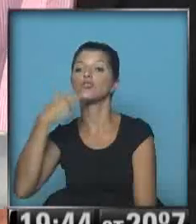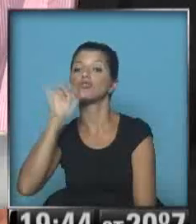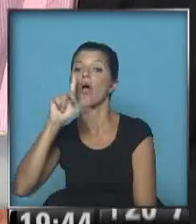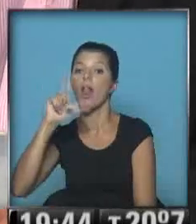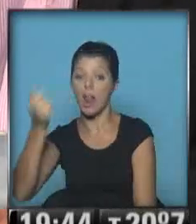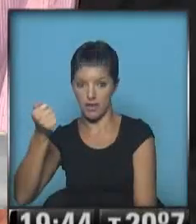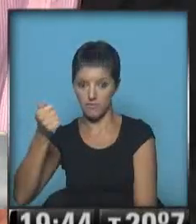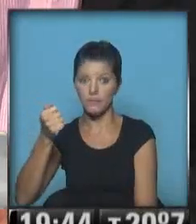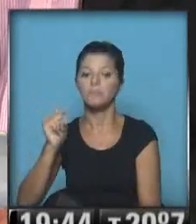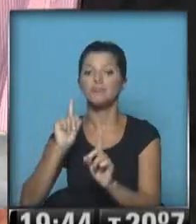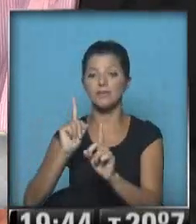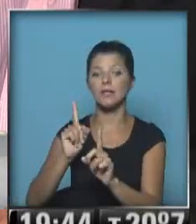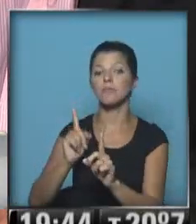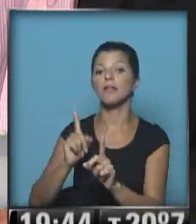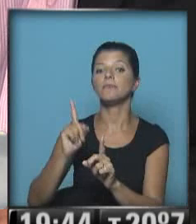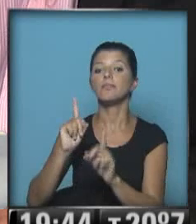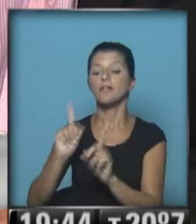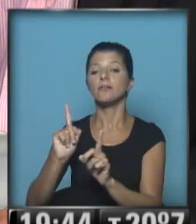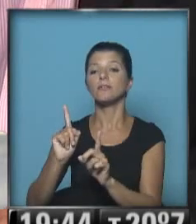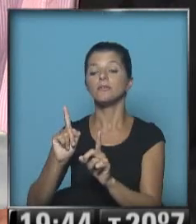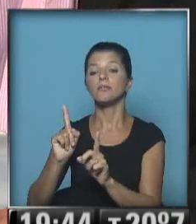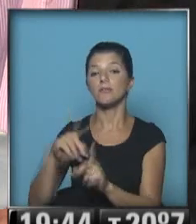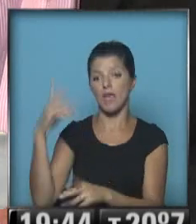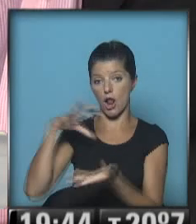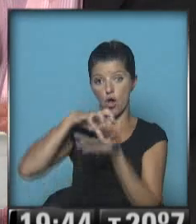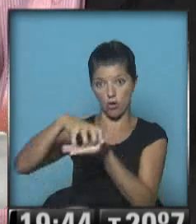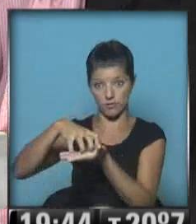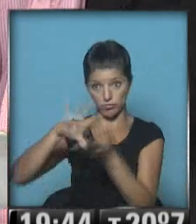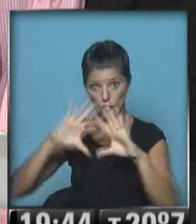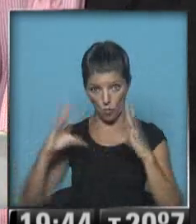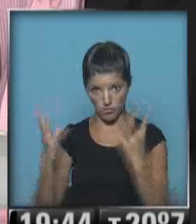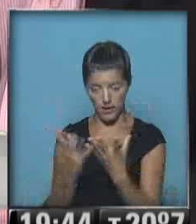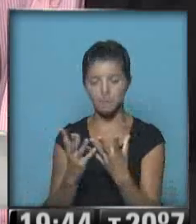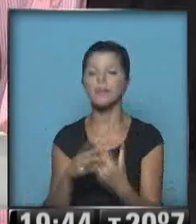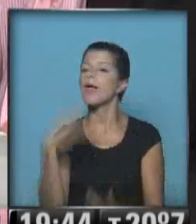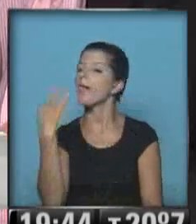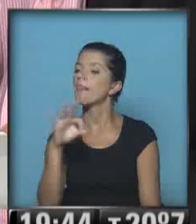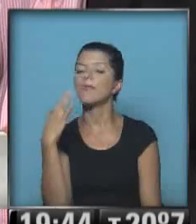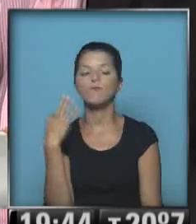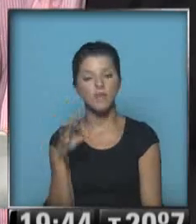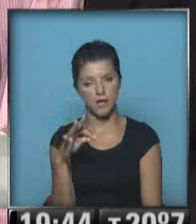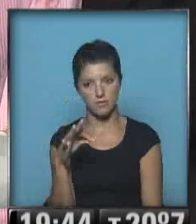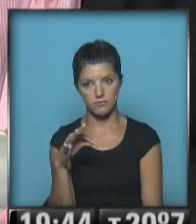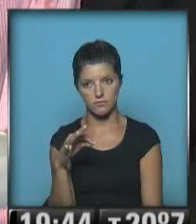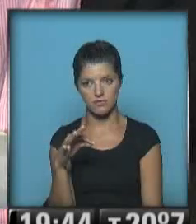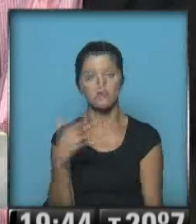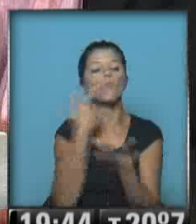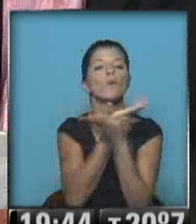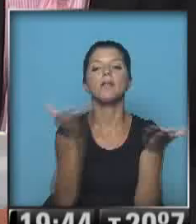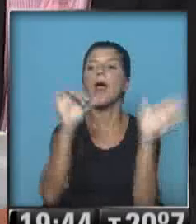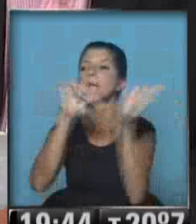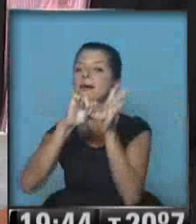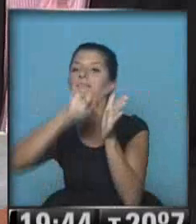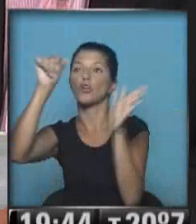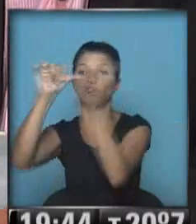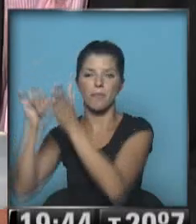este y del Congreso mundial de cáncer que también Tuvo una importancia por esos años había que lavar la imagen del país en el exterior sobre